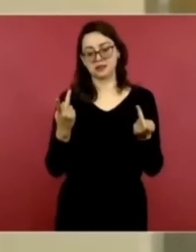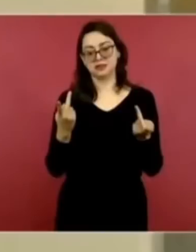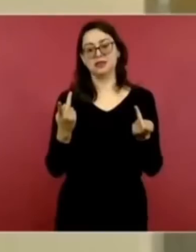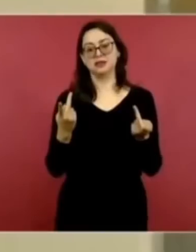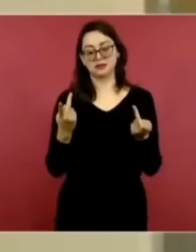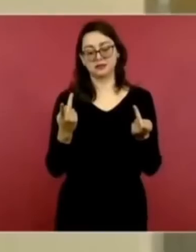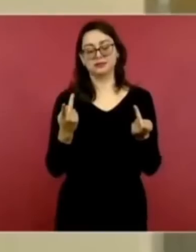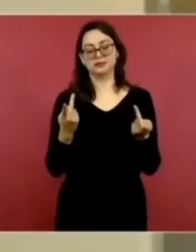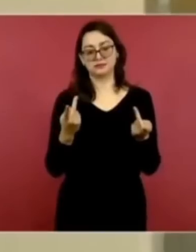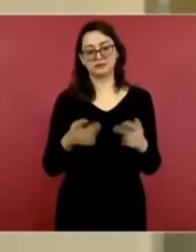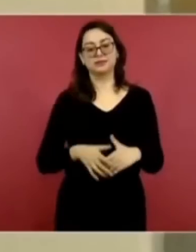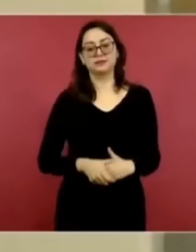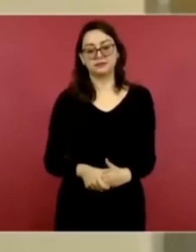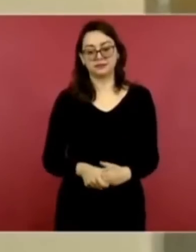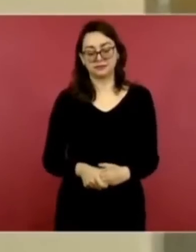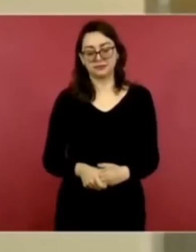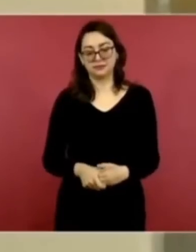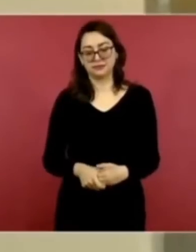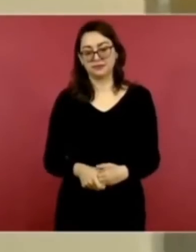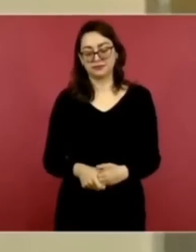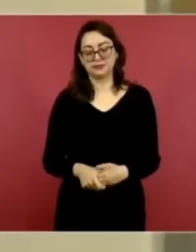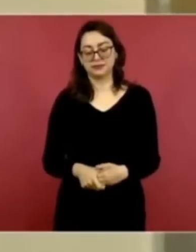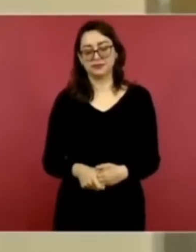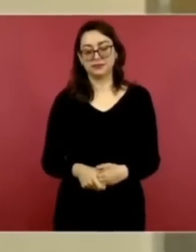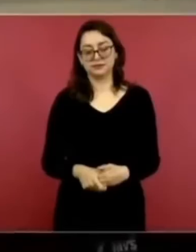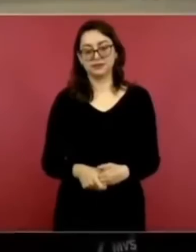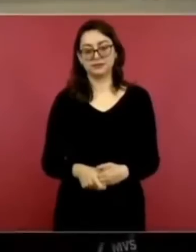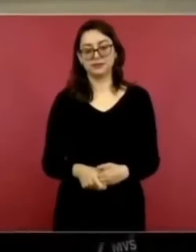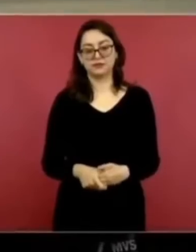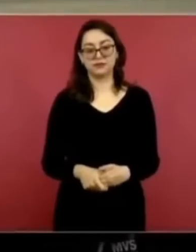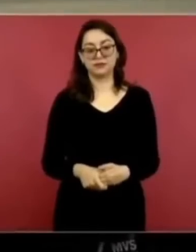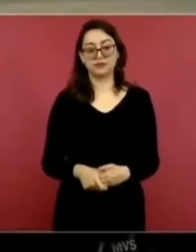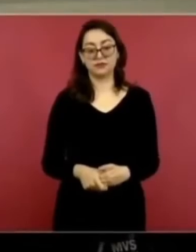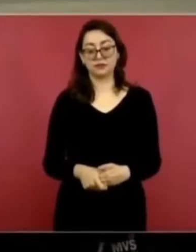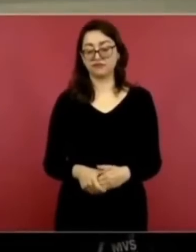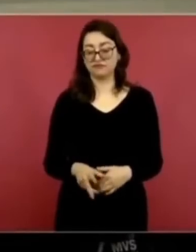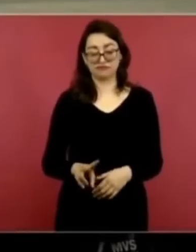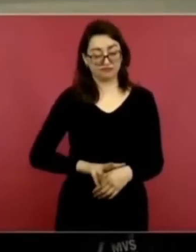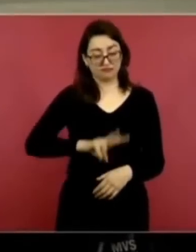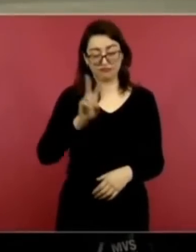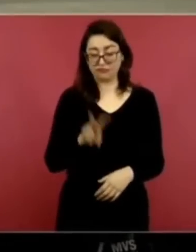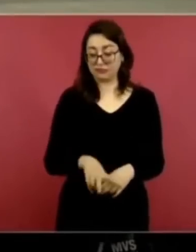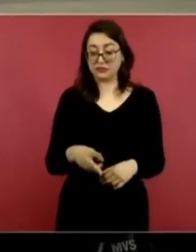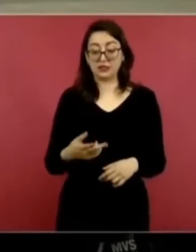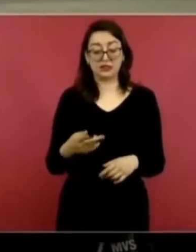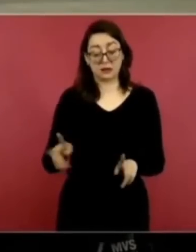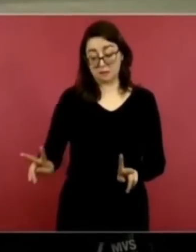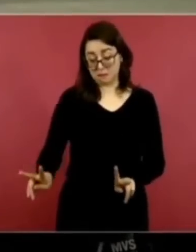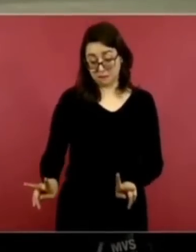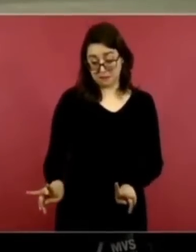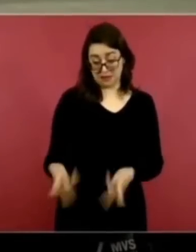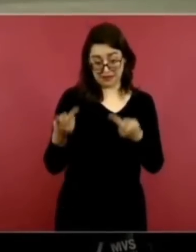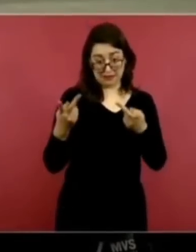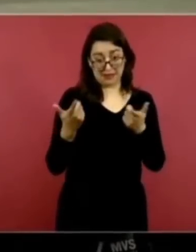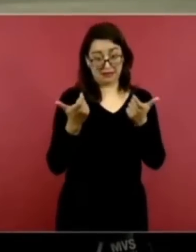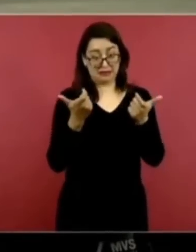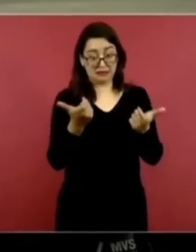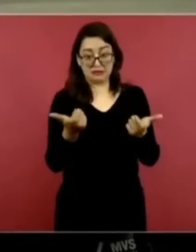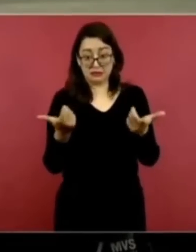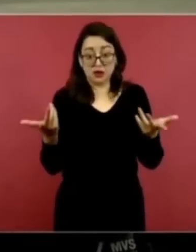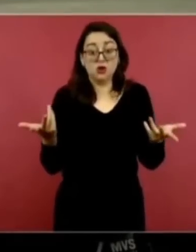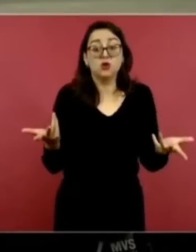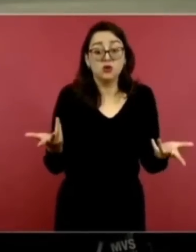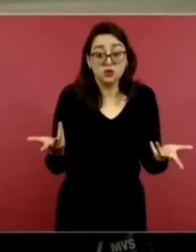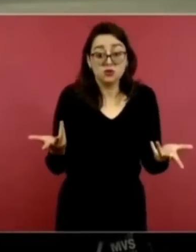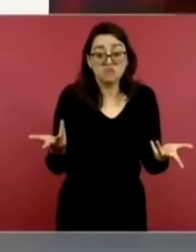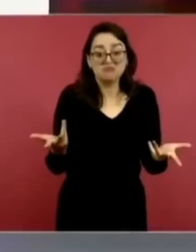nacionales y extranjeras. Tan descarado fue este atraco que al término, al